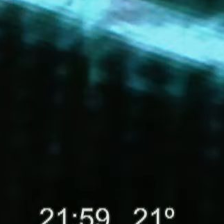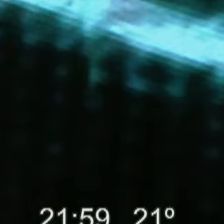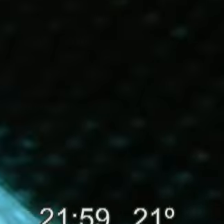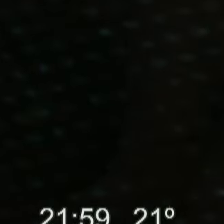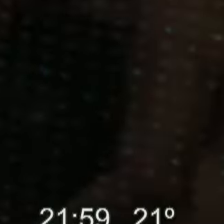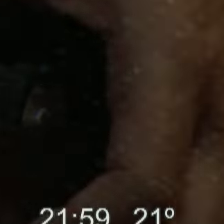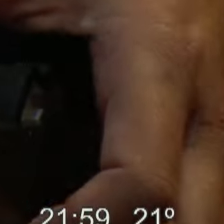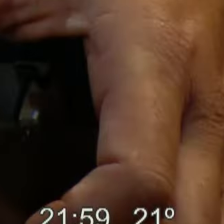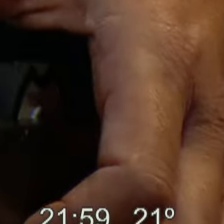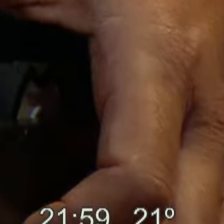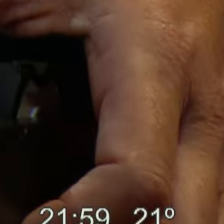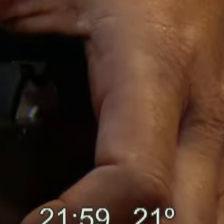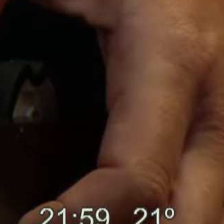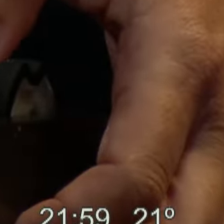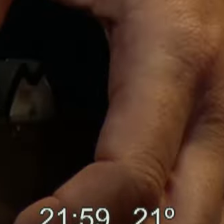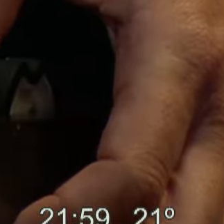quieras.